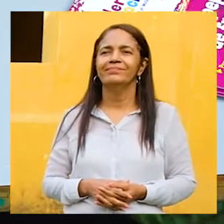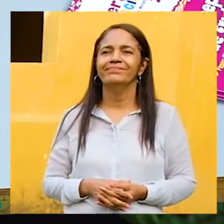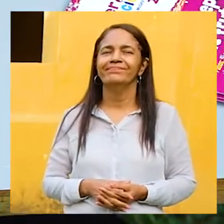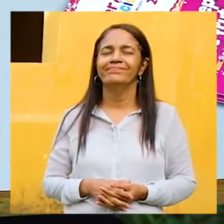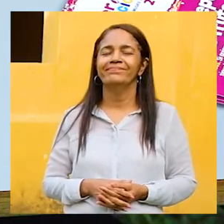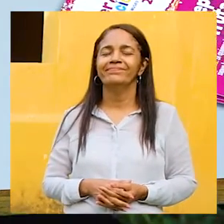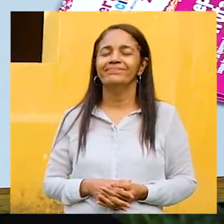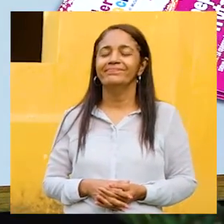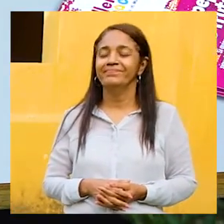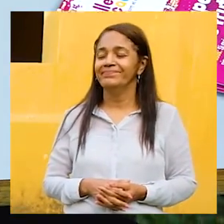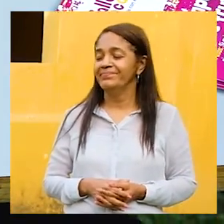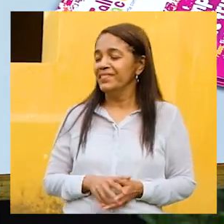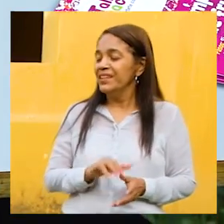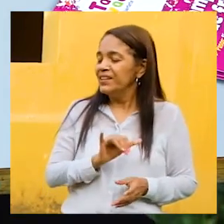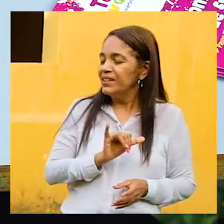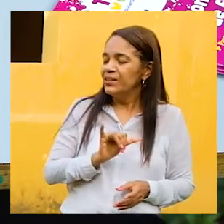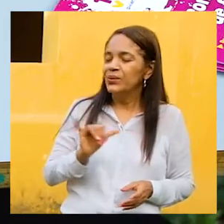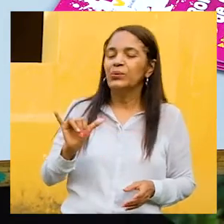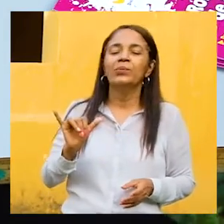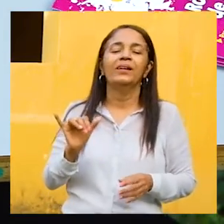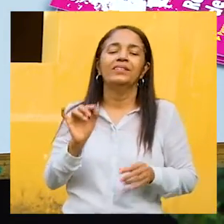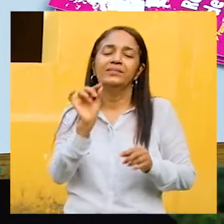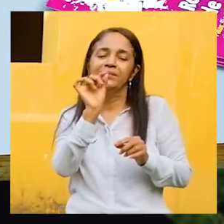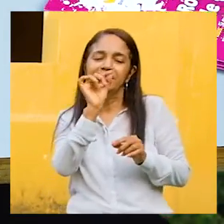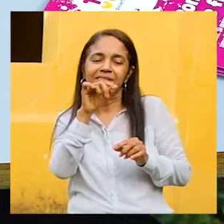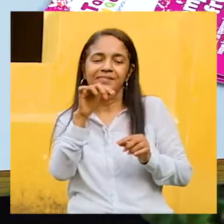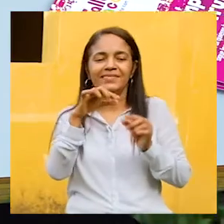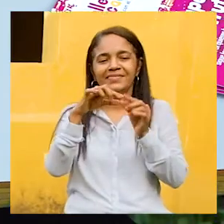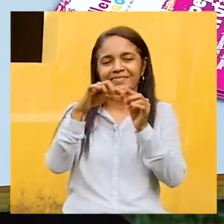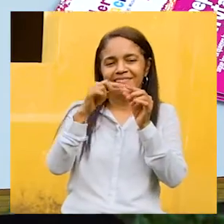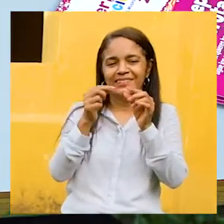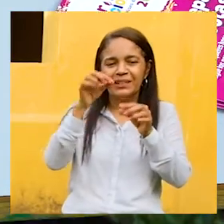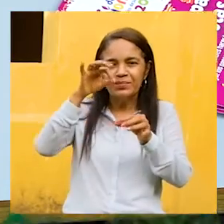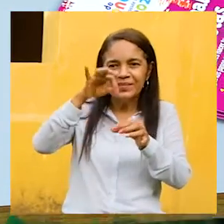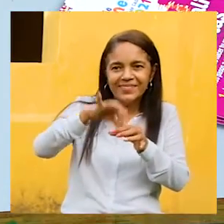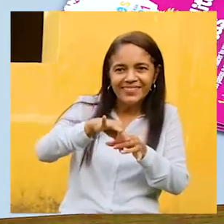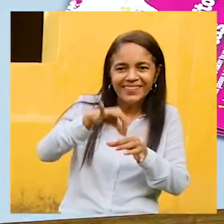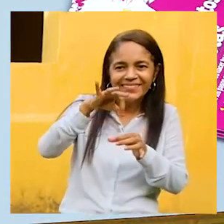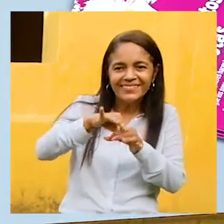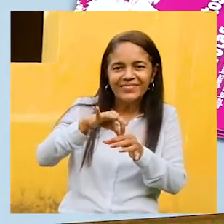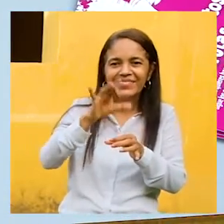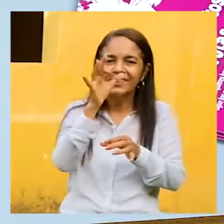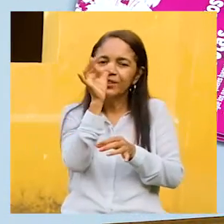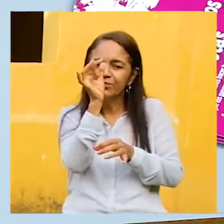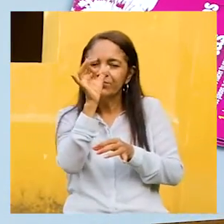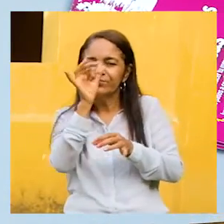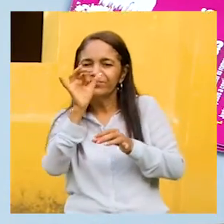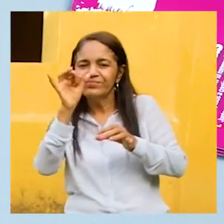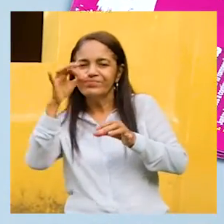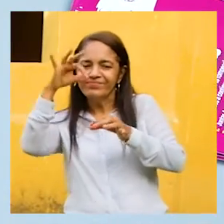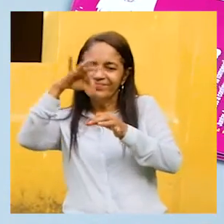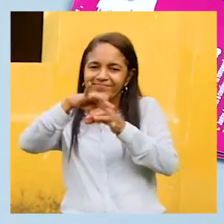Y tal como lo tenemos en el sticker, unas semillas.